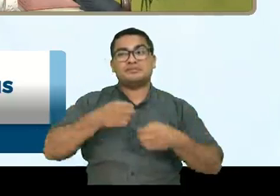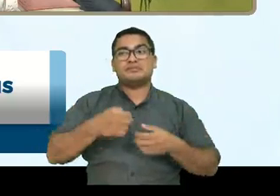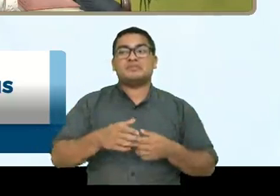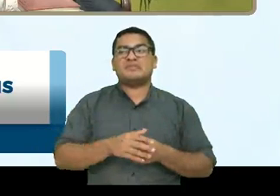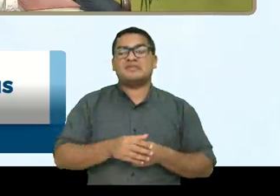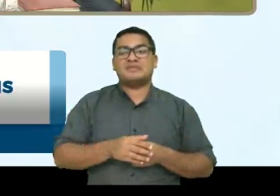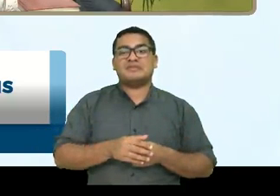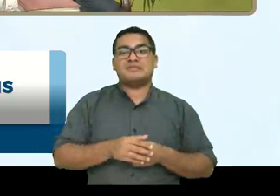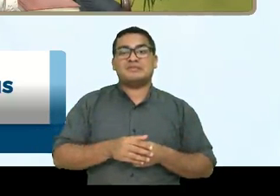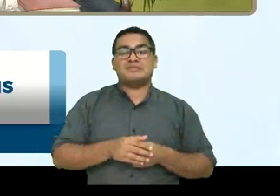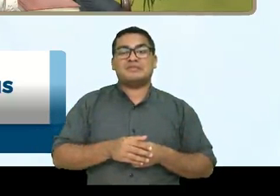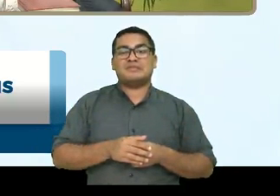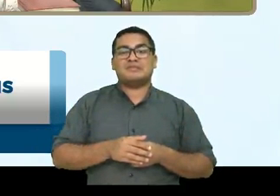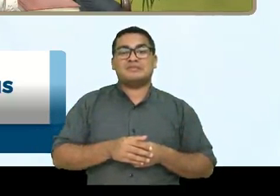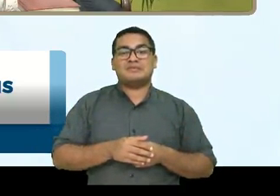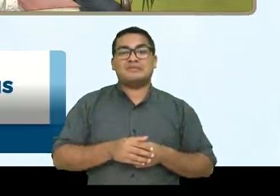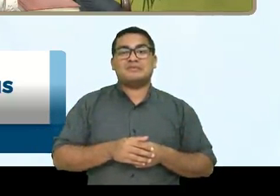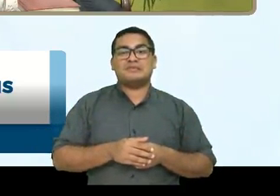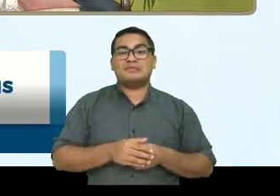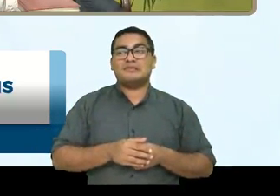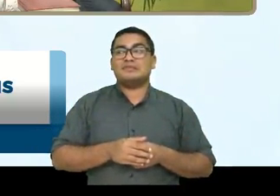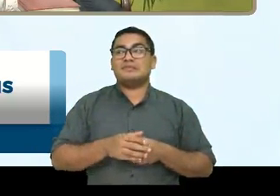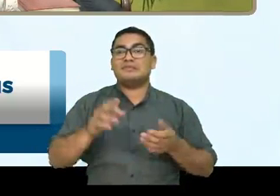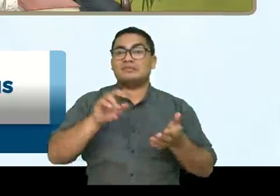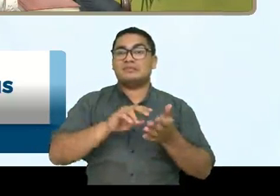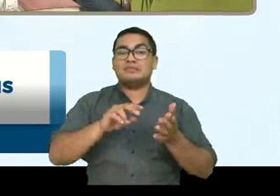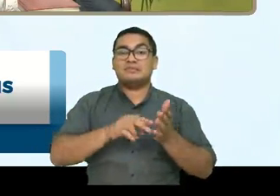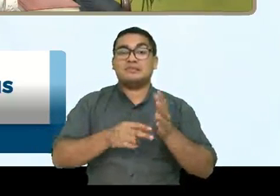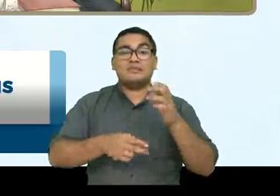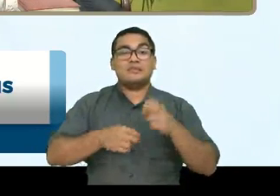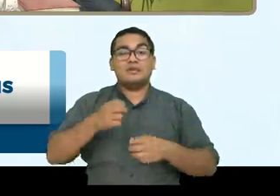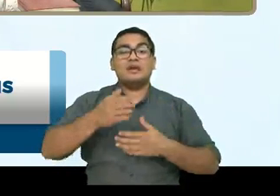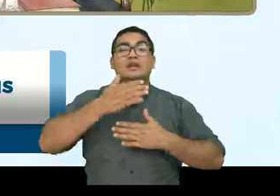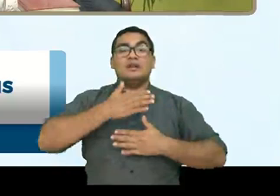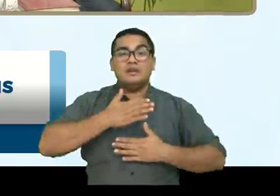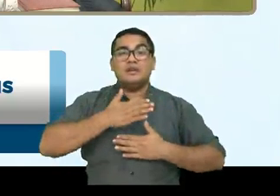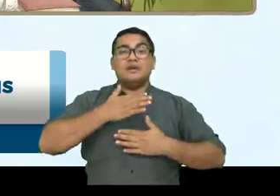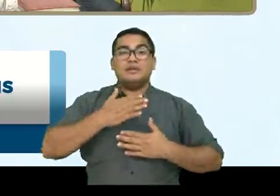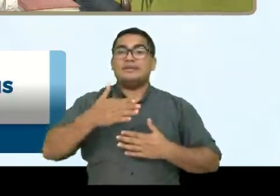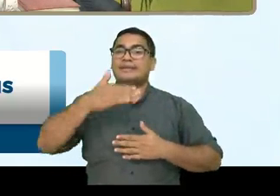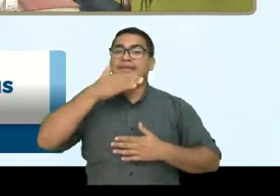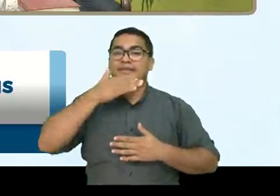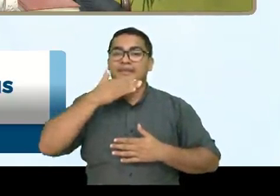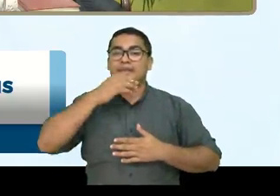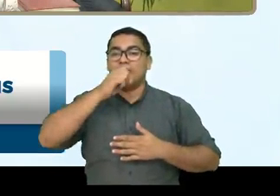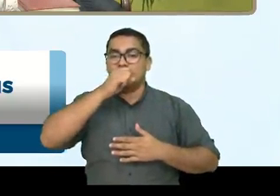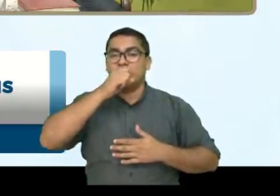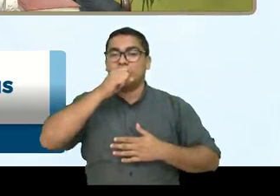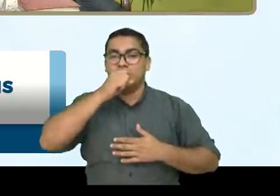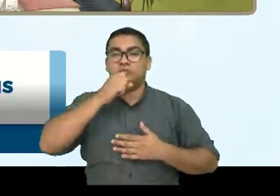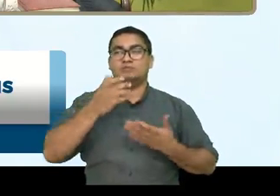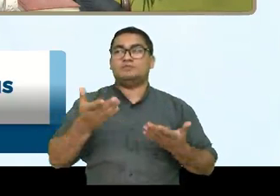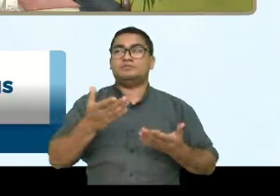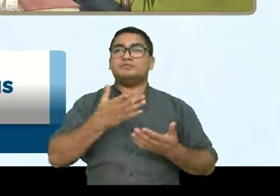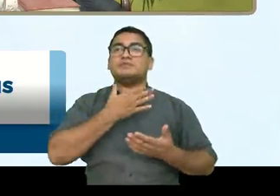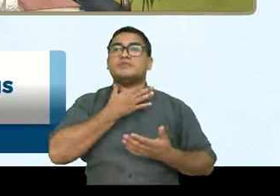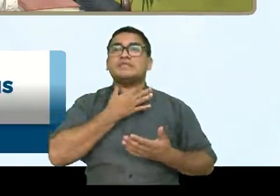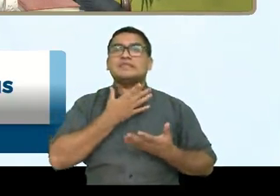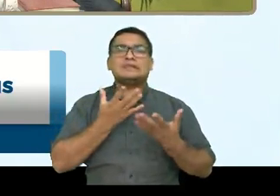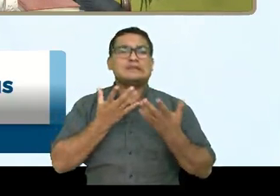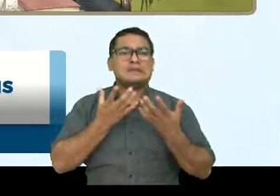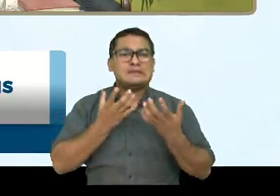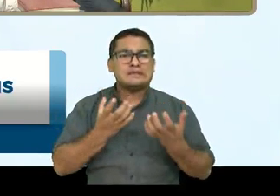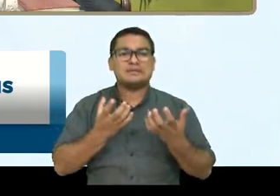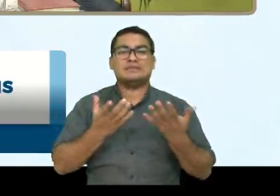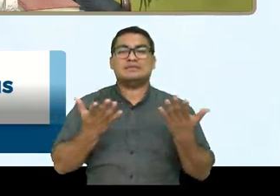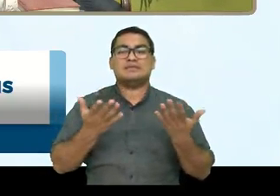paciente presenta un proceso respiratorio grave, ¿verdad? Comienza con tos seca, incluso puede haber